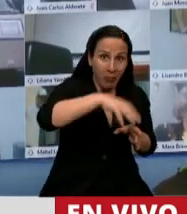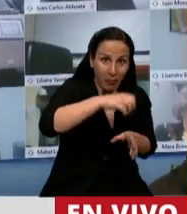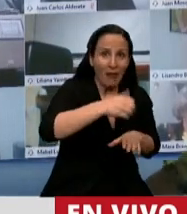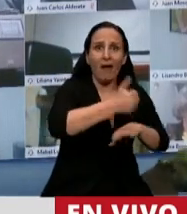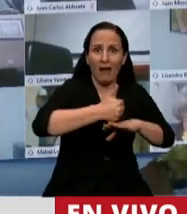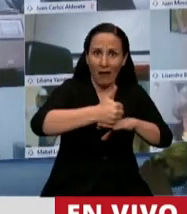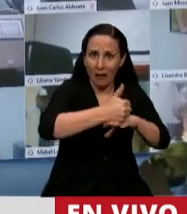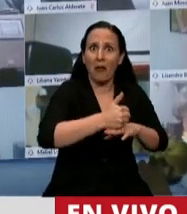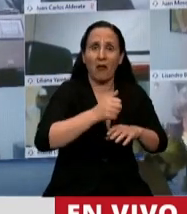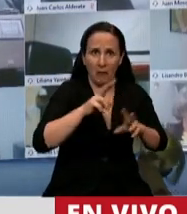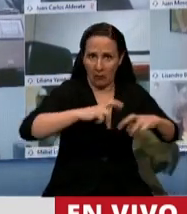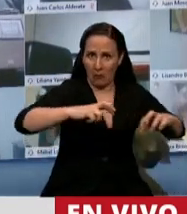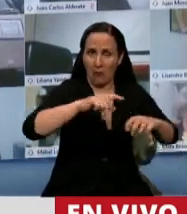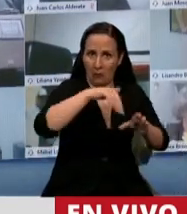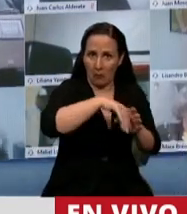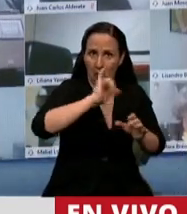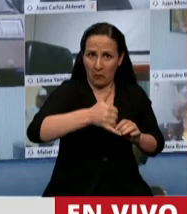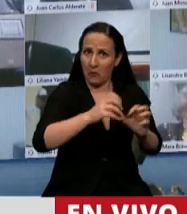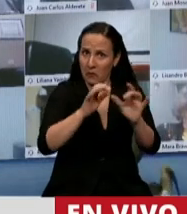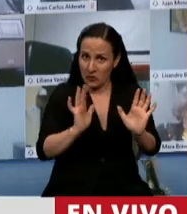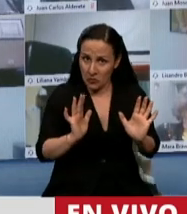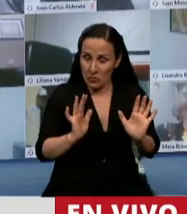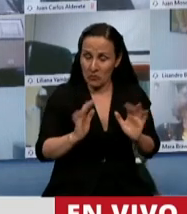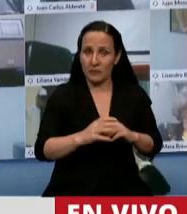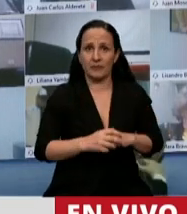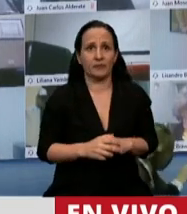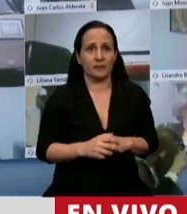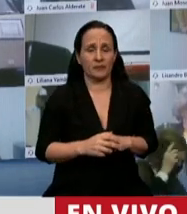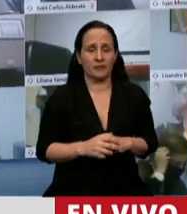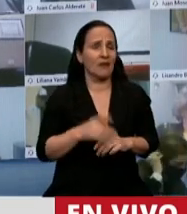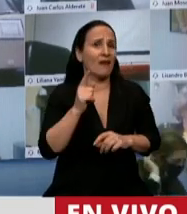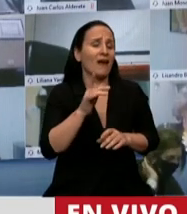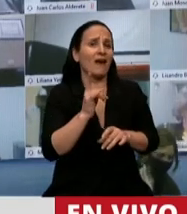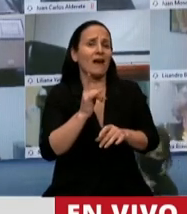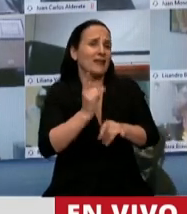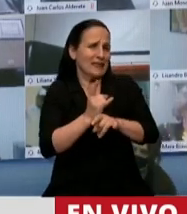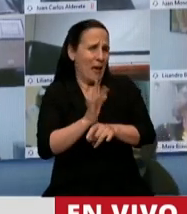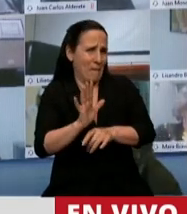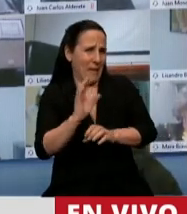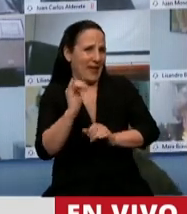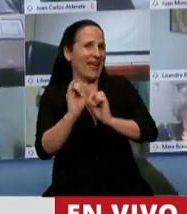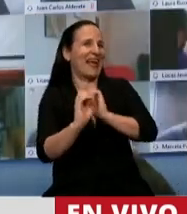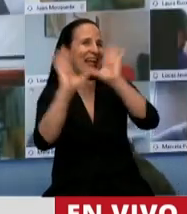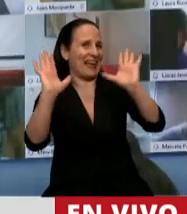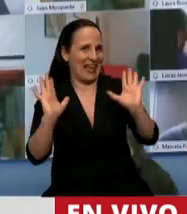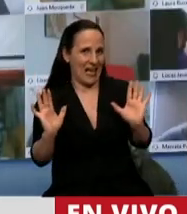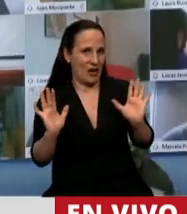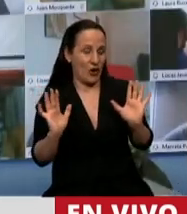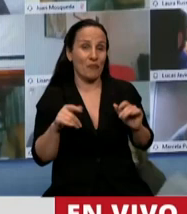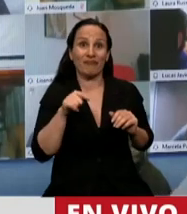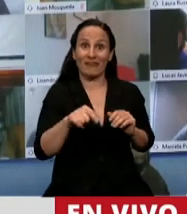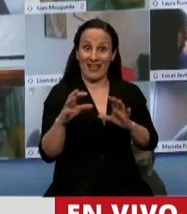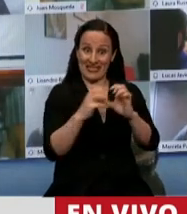Congreso. También fue claro, porque siempre lo hicimos así, que para sesionar de